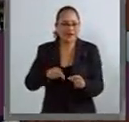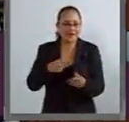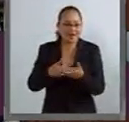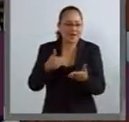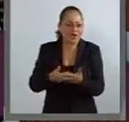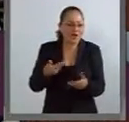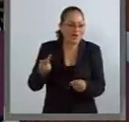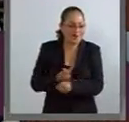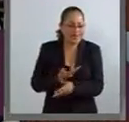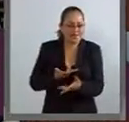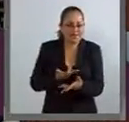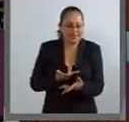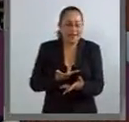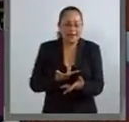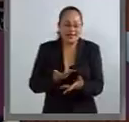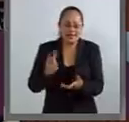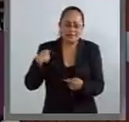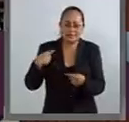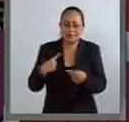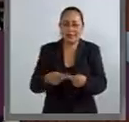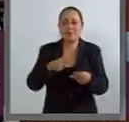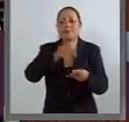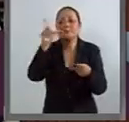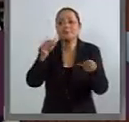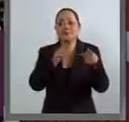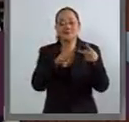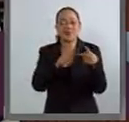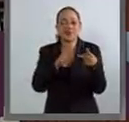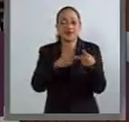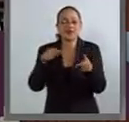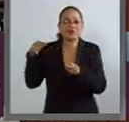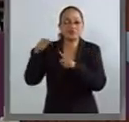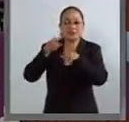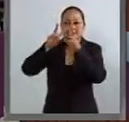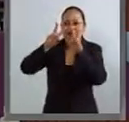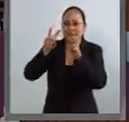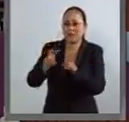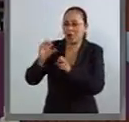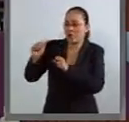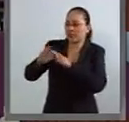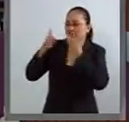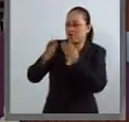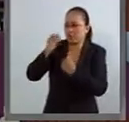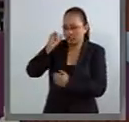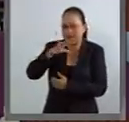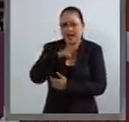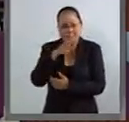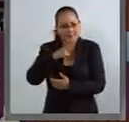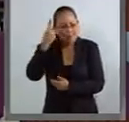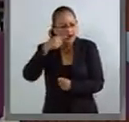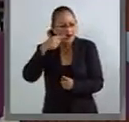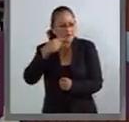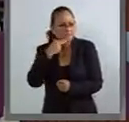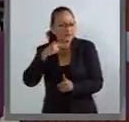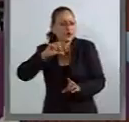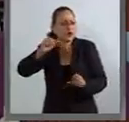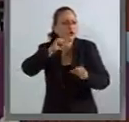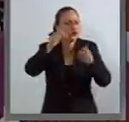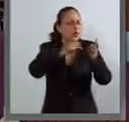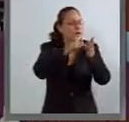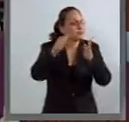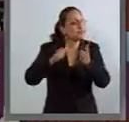esta situación en la que estamos, y en la segunda parte referirme a algunas alternativas que sí existen y que han funcionado